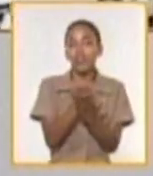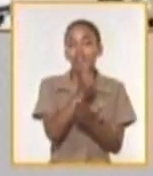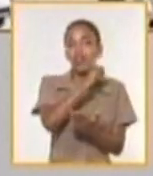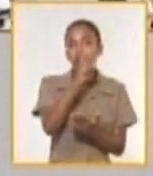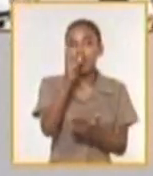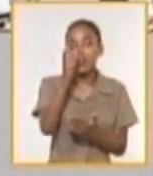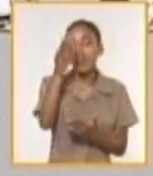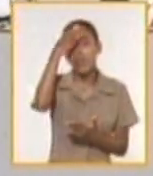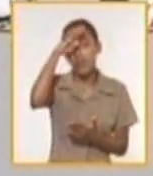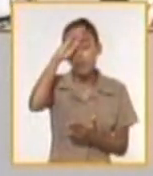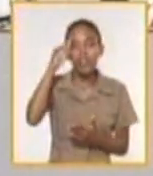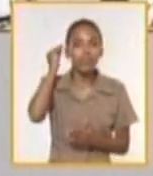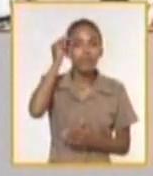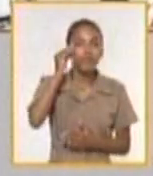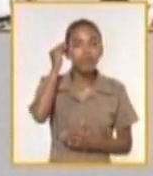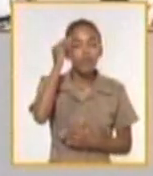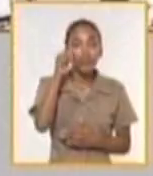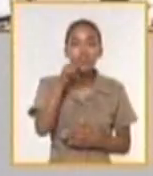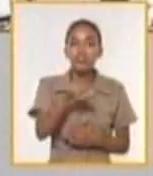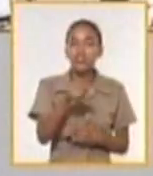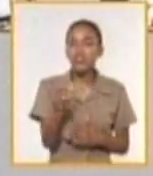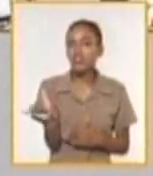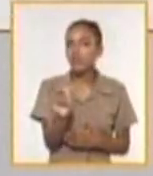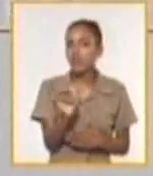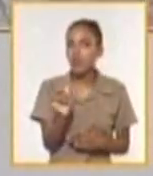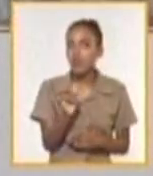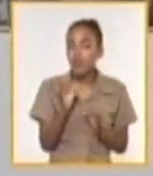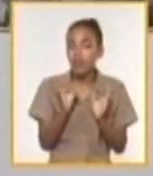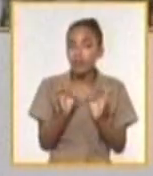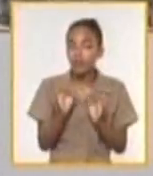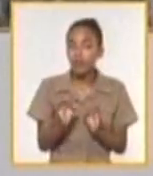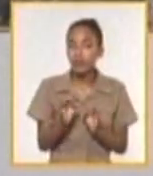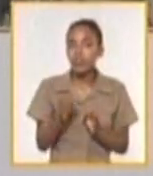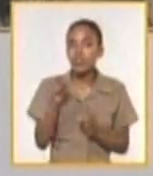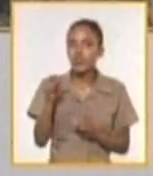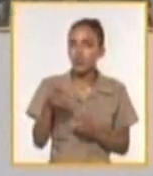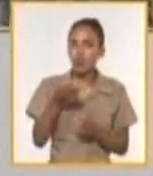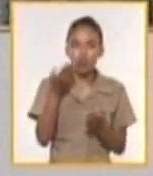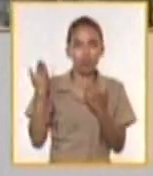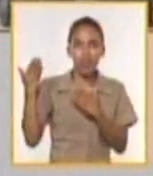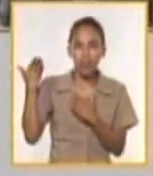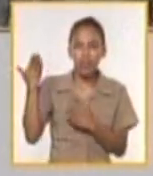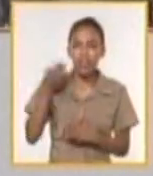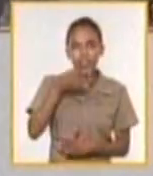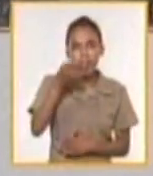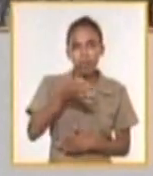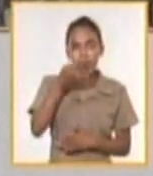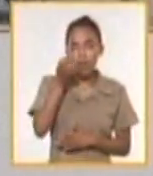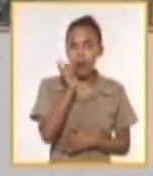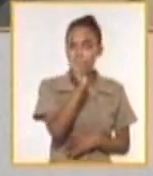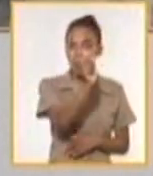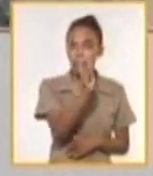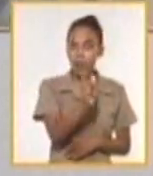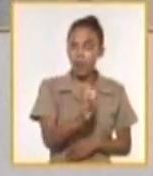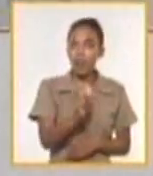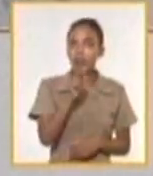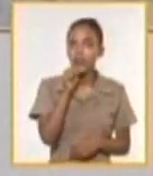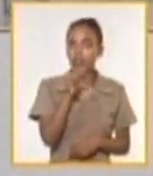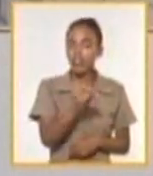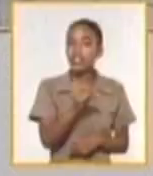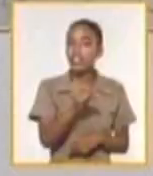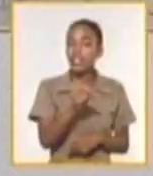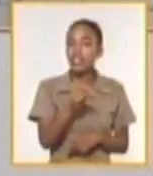que es la tradición precisamente, y lo citabas en las propias palabras de Jar, viene desde